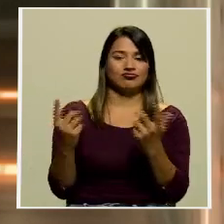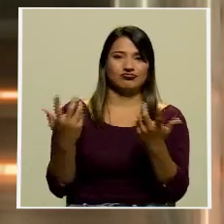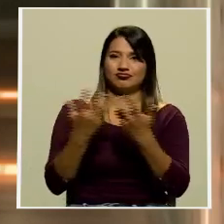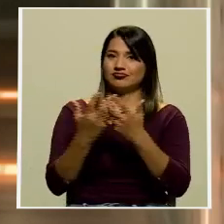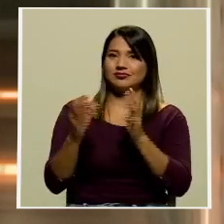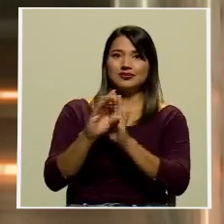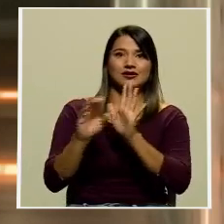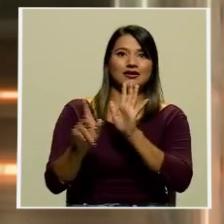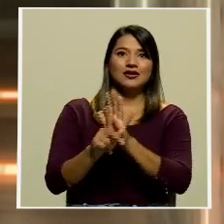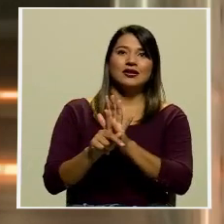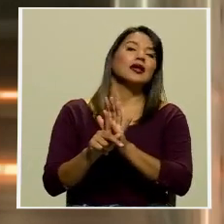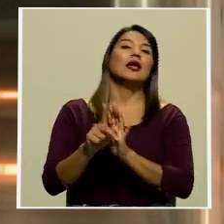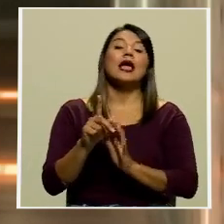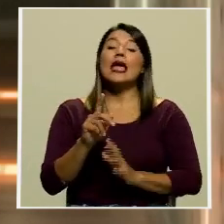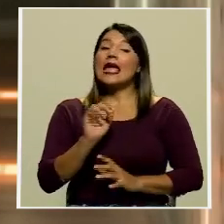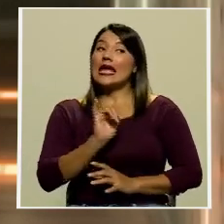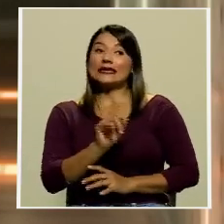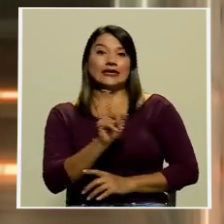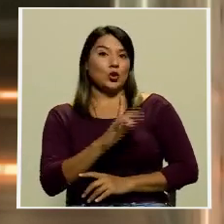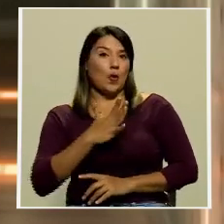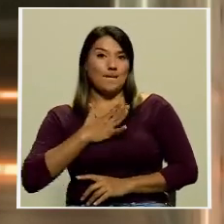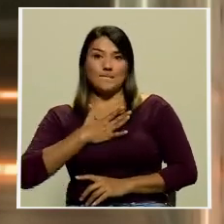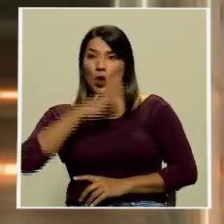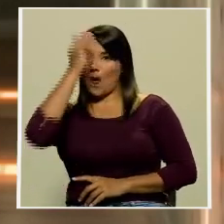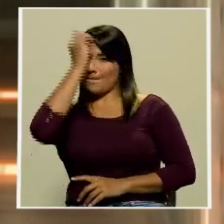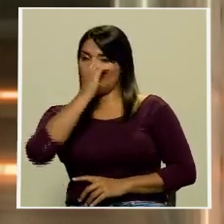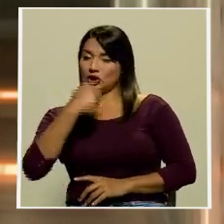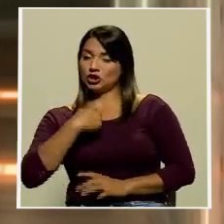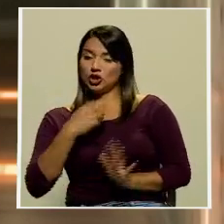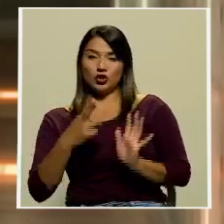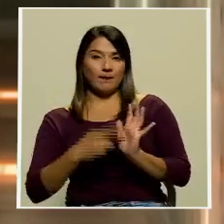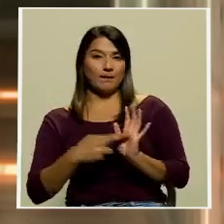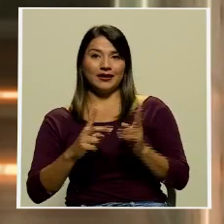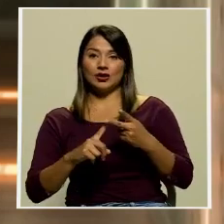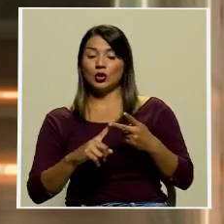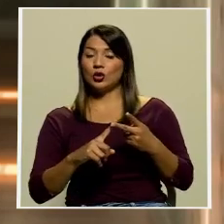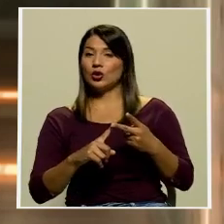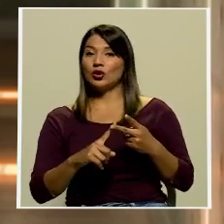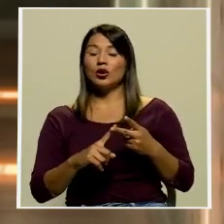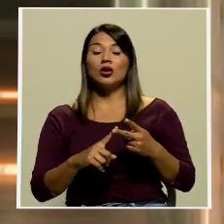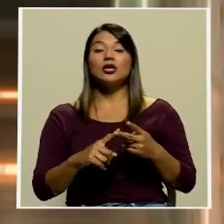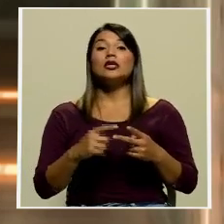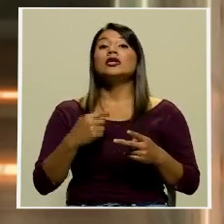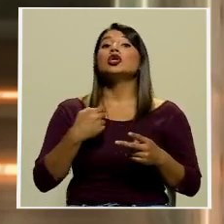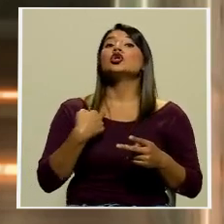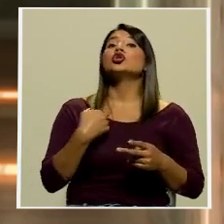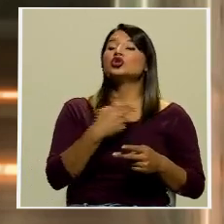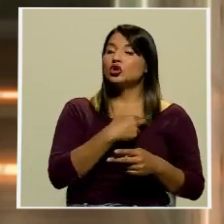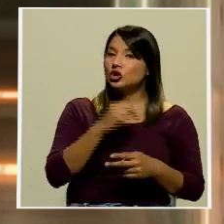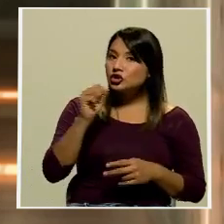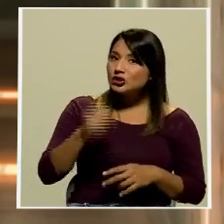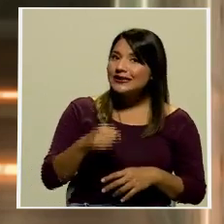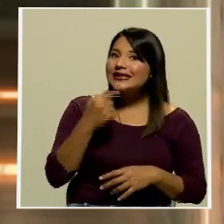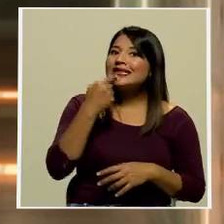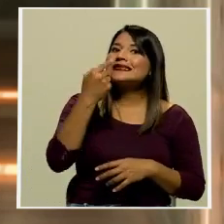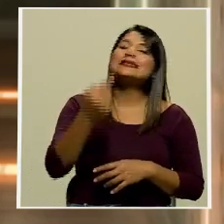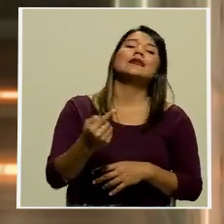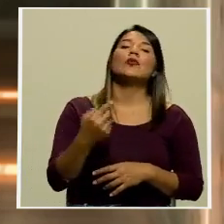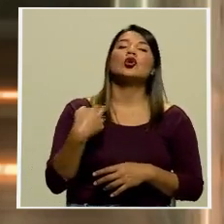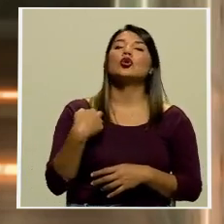repito, no es mi punto de vista ni de los firmantes de esa moción. Lo que sí estamos diciendo es que nosotros